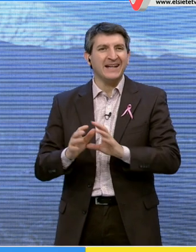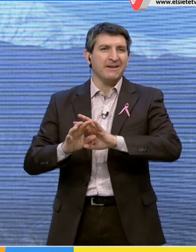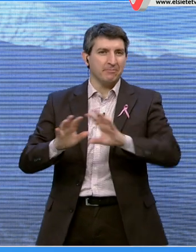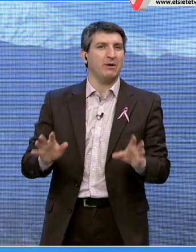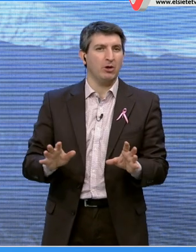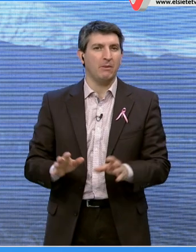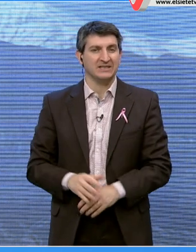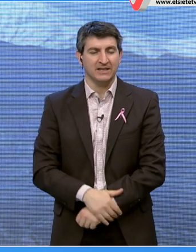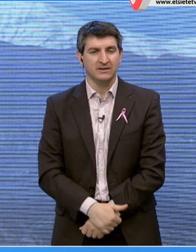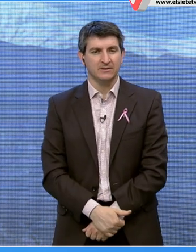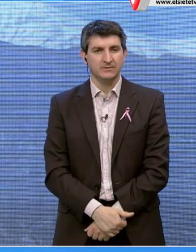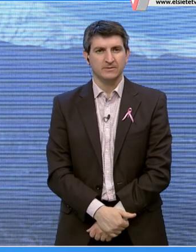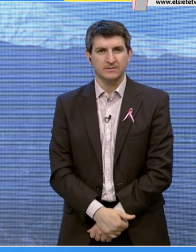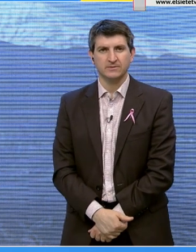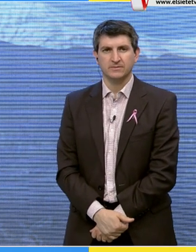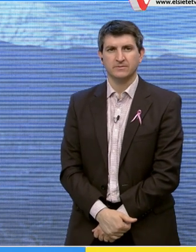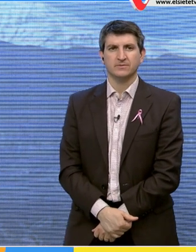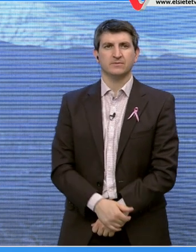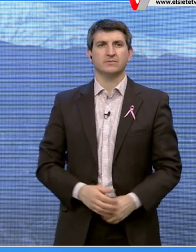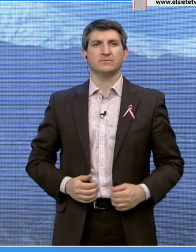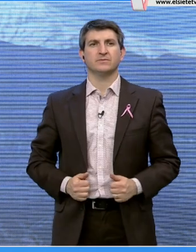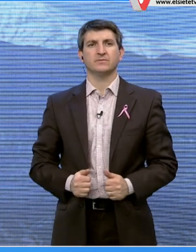para evitar que vuelva a pasar